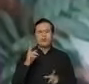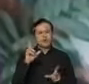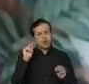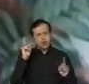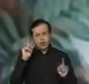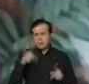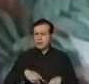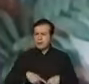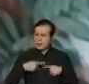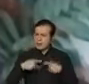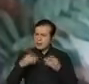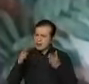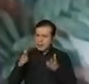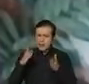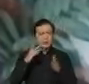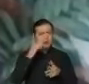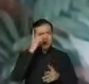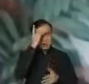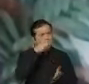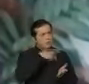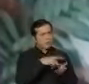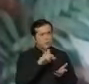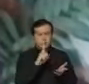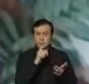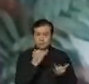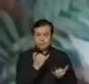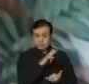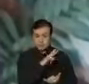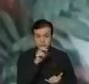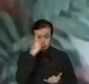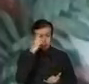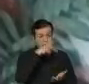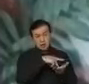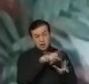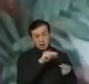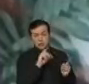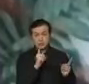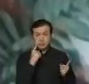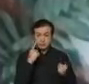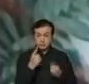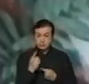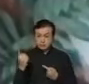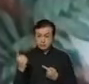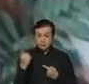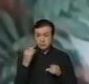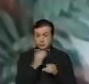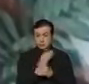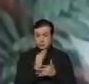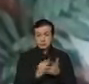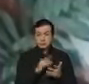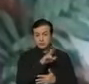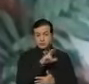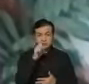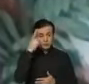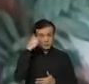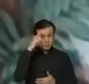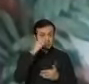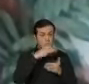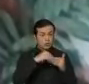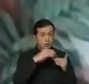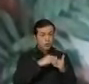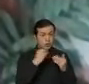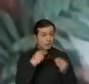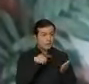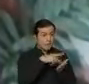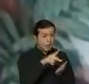deuda, no paguen los 300 millones. Pues bien, aquí está la comparación. En un solo ejercicio matemático, 300 millones trajeron